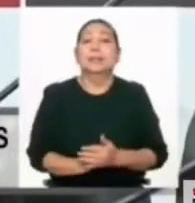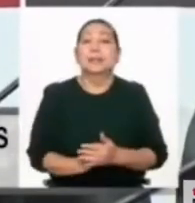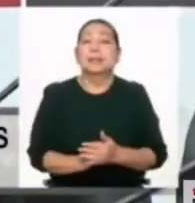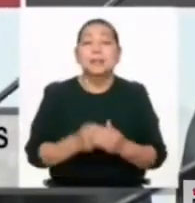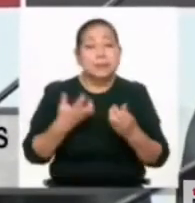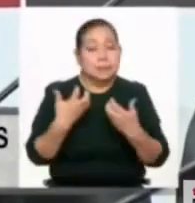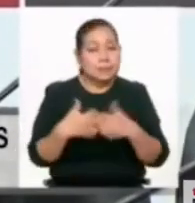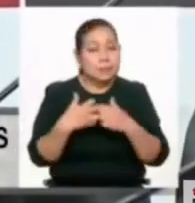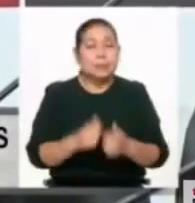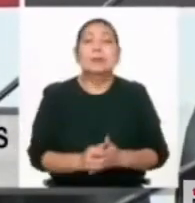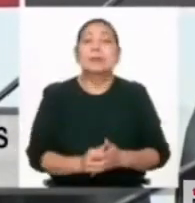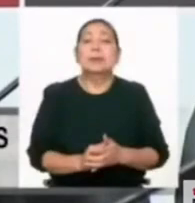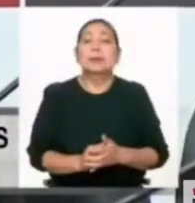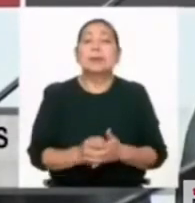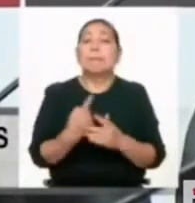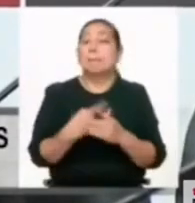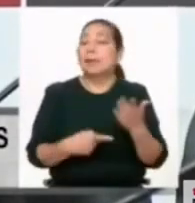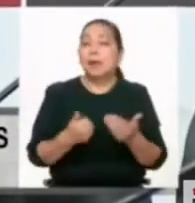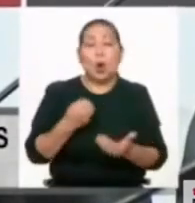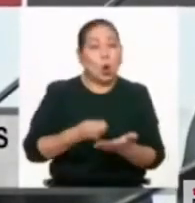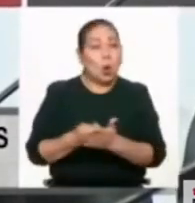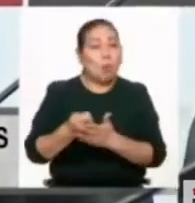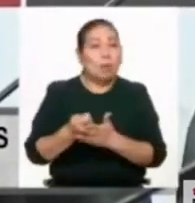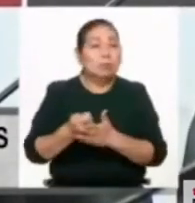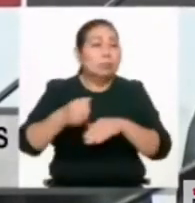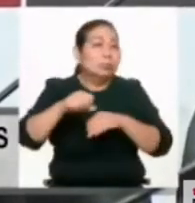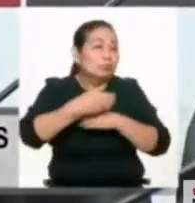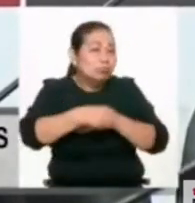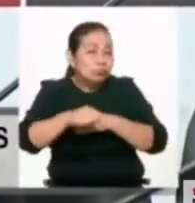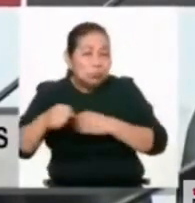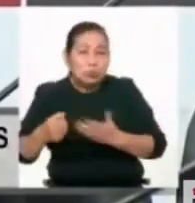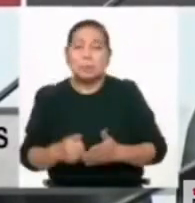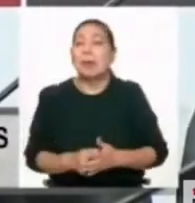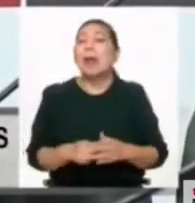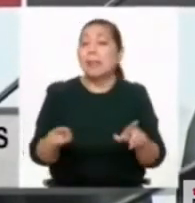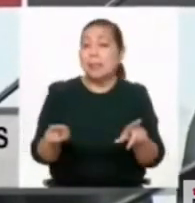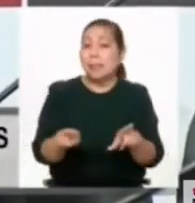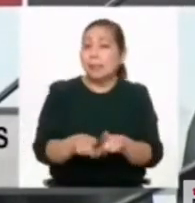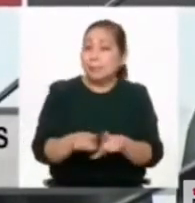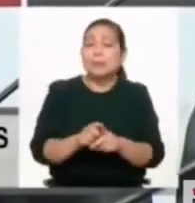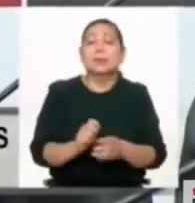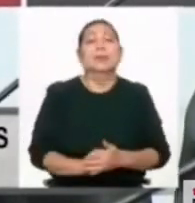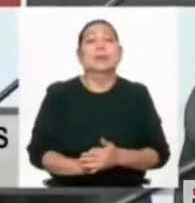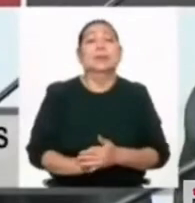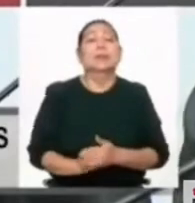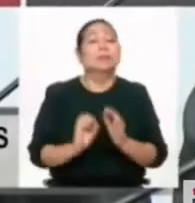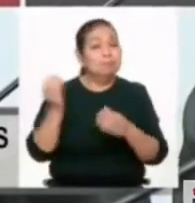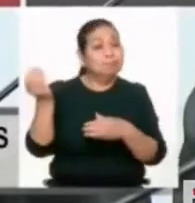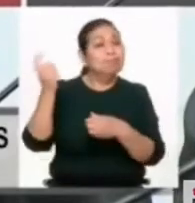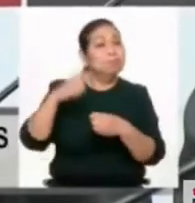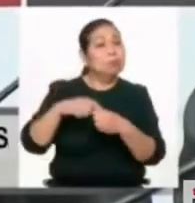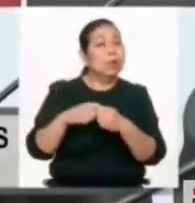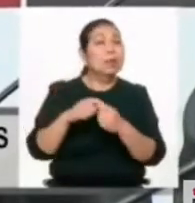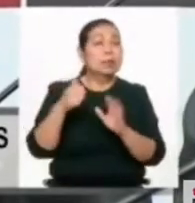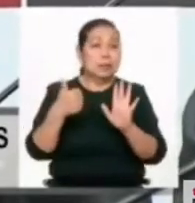las micro y pequeñas empresas a las compras públicas. También hemos